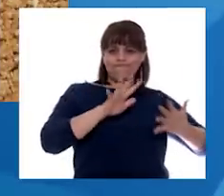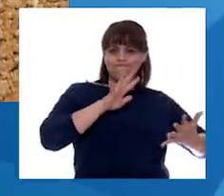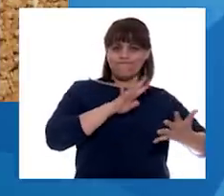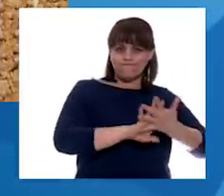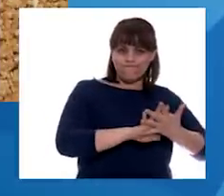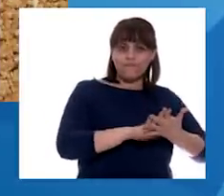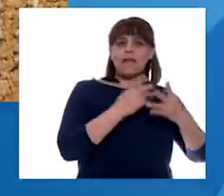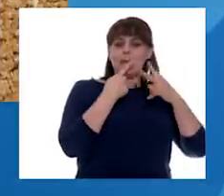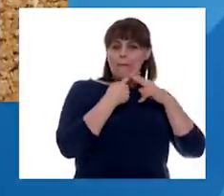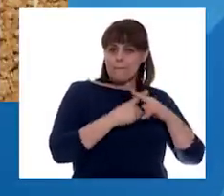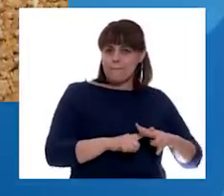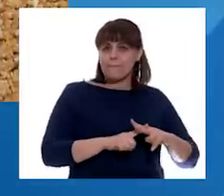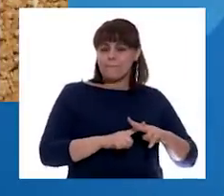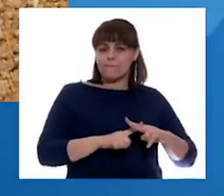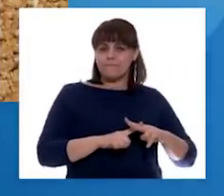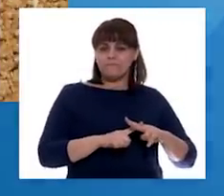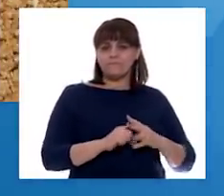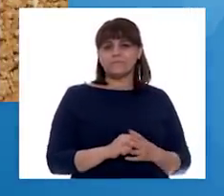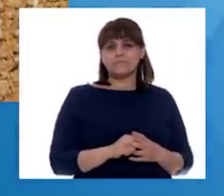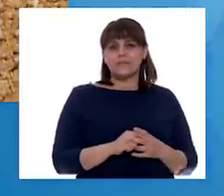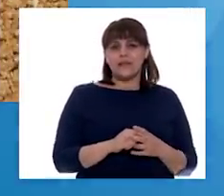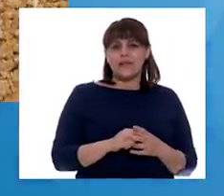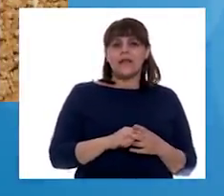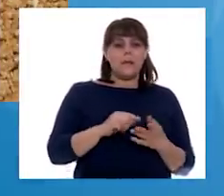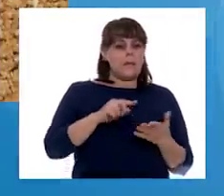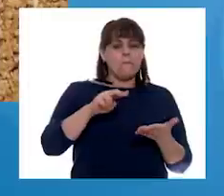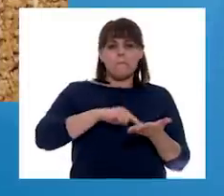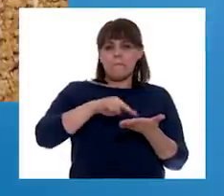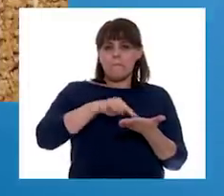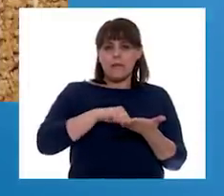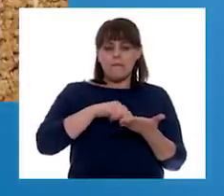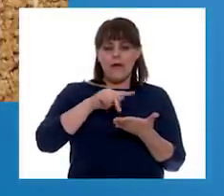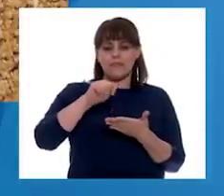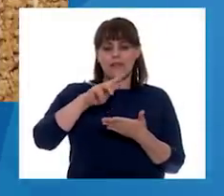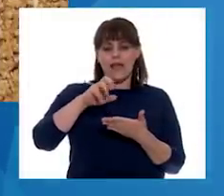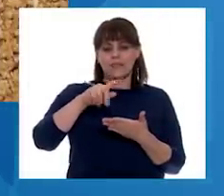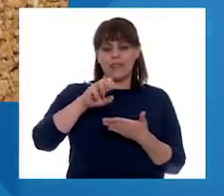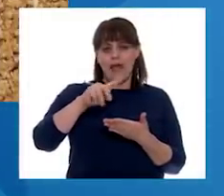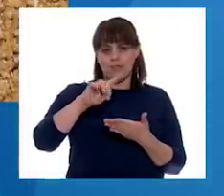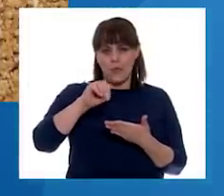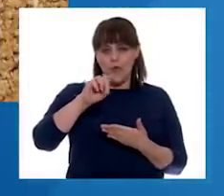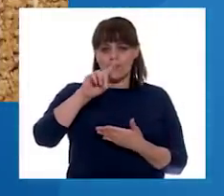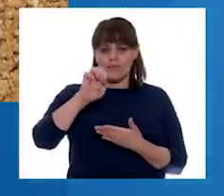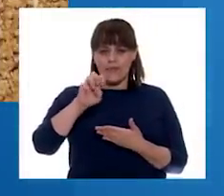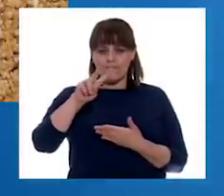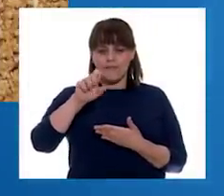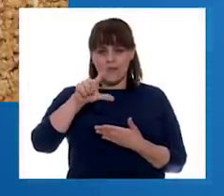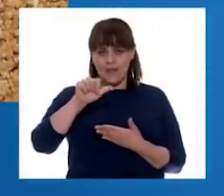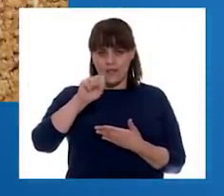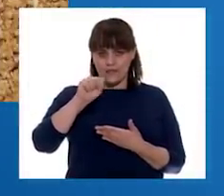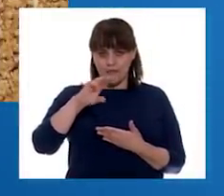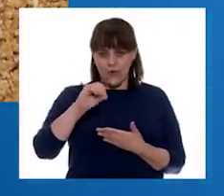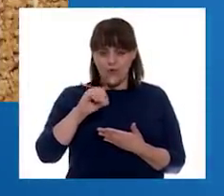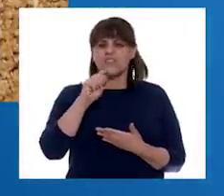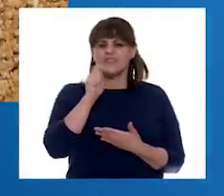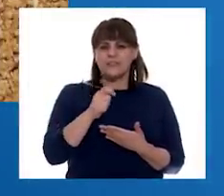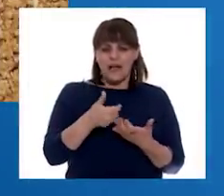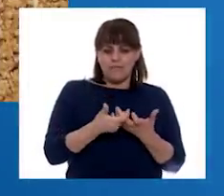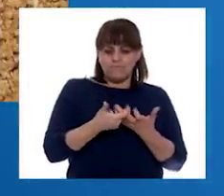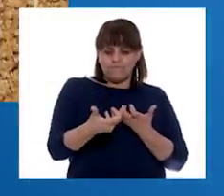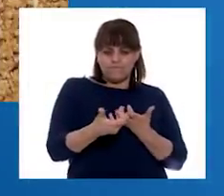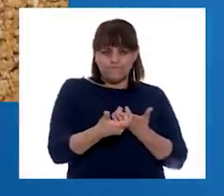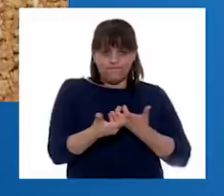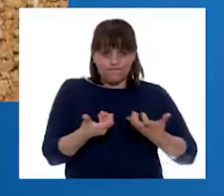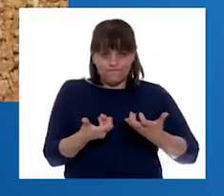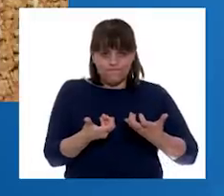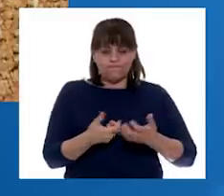guerra, firmando los Tratados de Velasco. El documento garantizaba la separación e independencia de